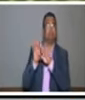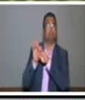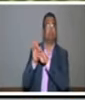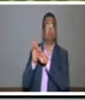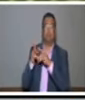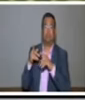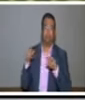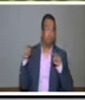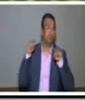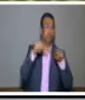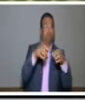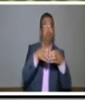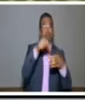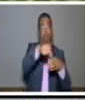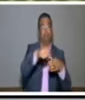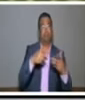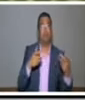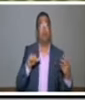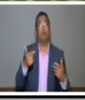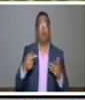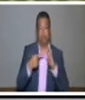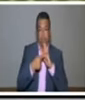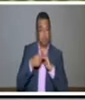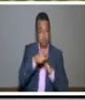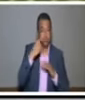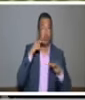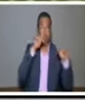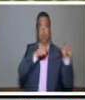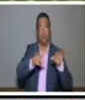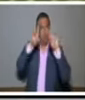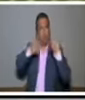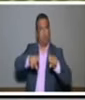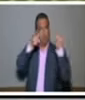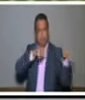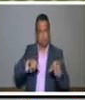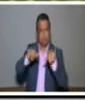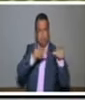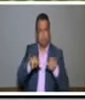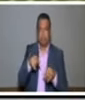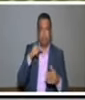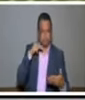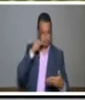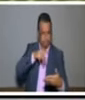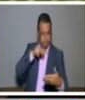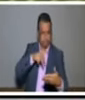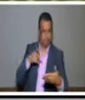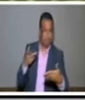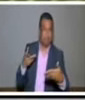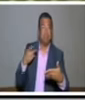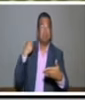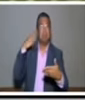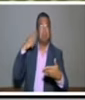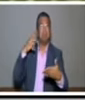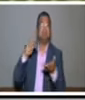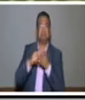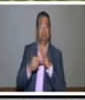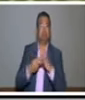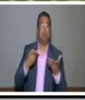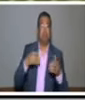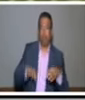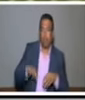para recibirlo. Son los más afectados por las pruebas estandarizadas que para lo único que sirven es para justificar millones de dólares en contratos